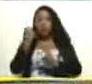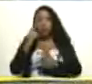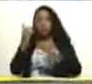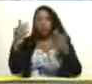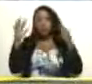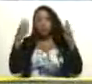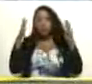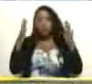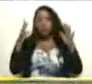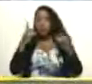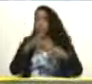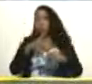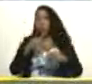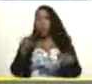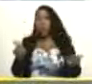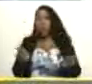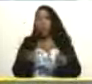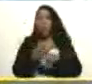No es lo mismo